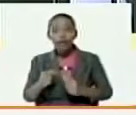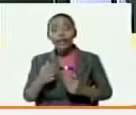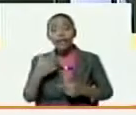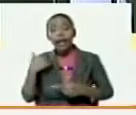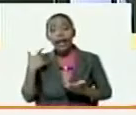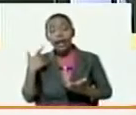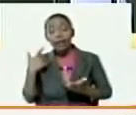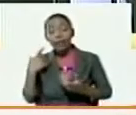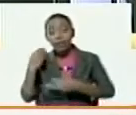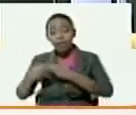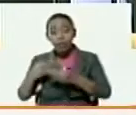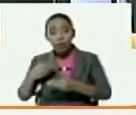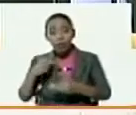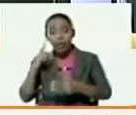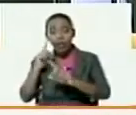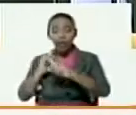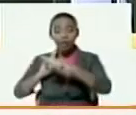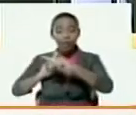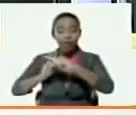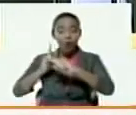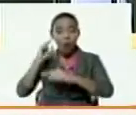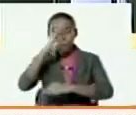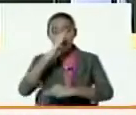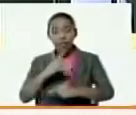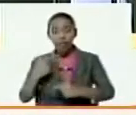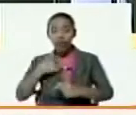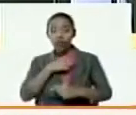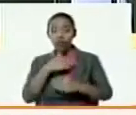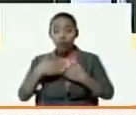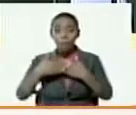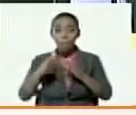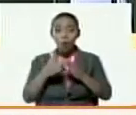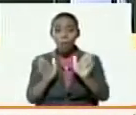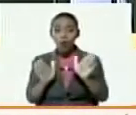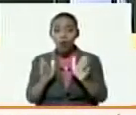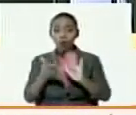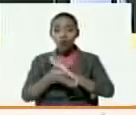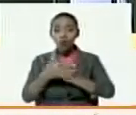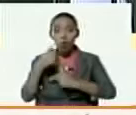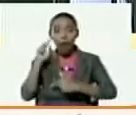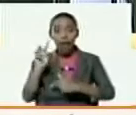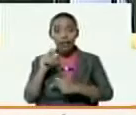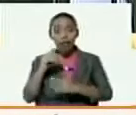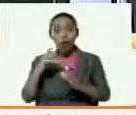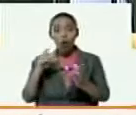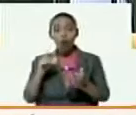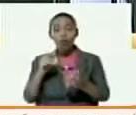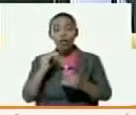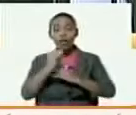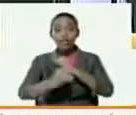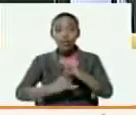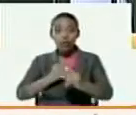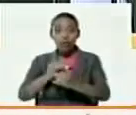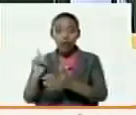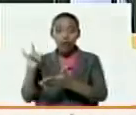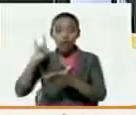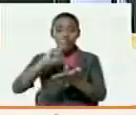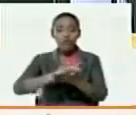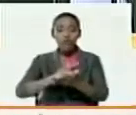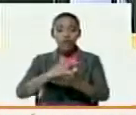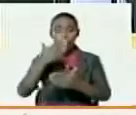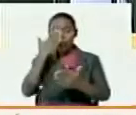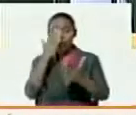confirmado en brásil nosotros vamos a ampliar la vigilancia epidemiológica hacia los puertos internacionales y hasta los pasos fronterizos